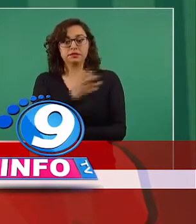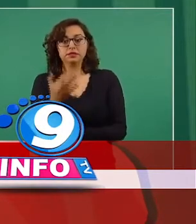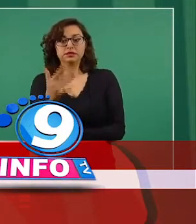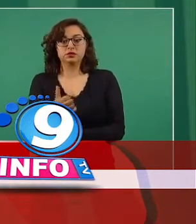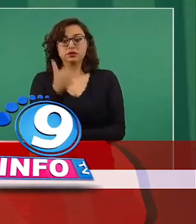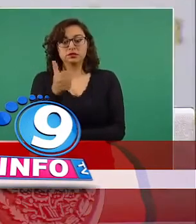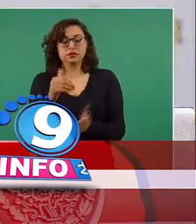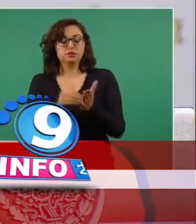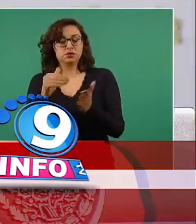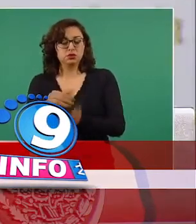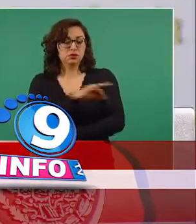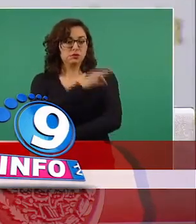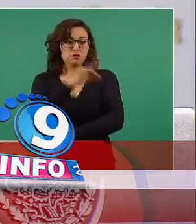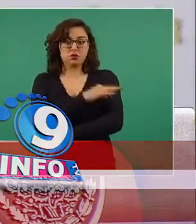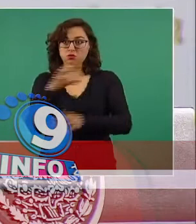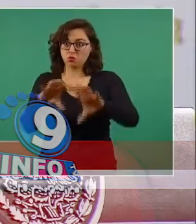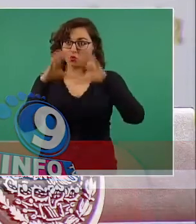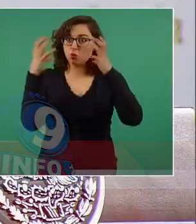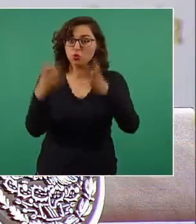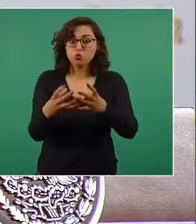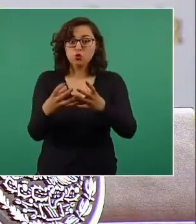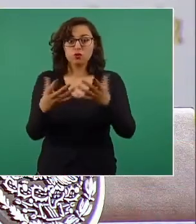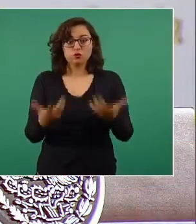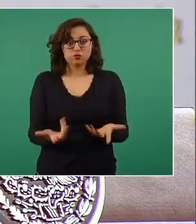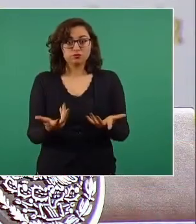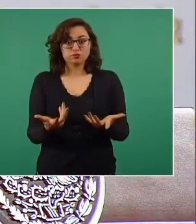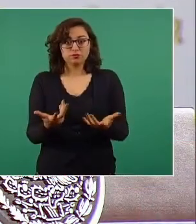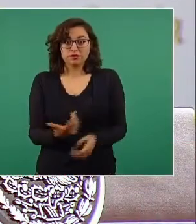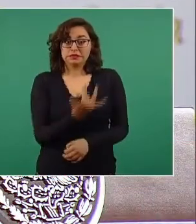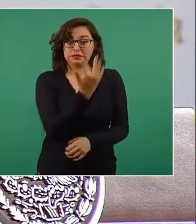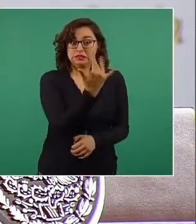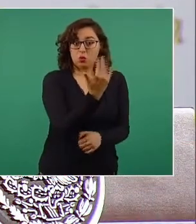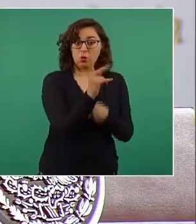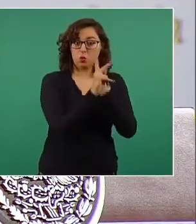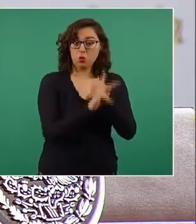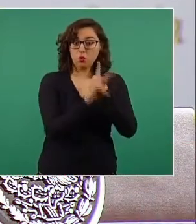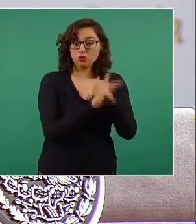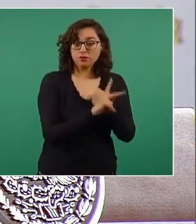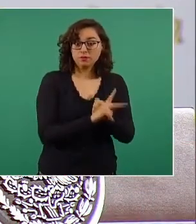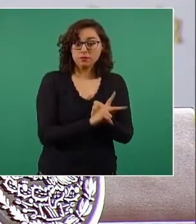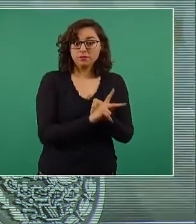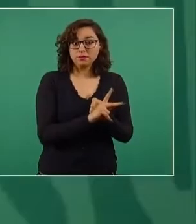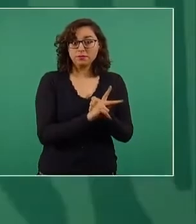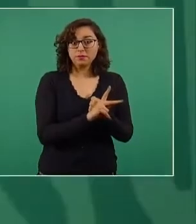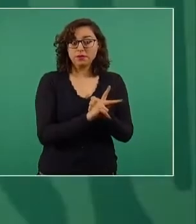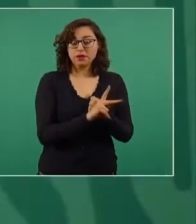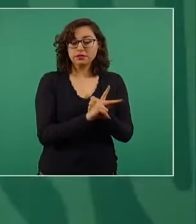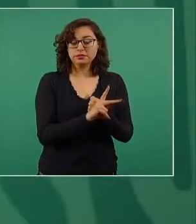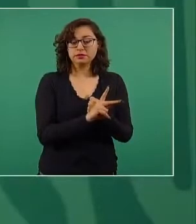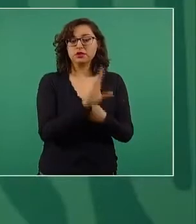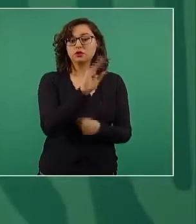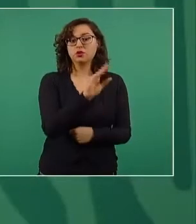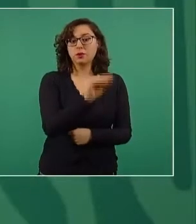1.556 millones de vacunas, y 50 países han concentrado